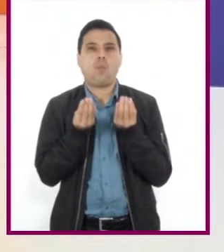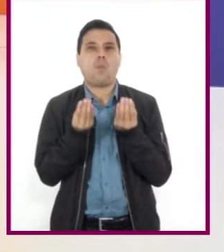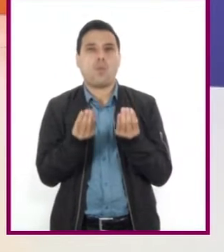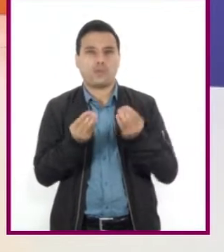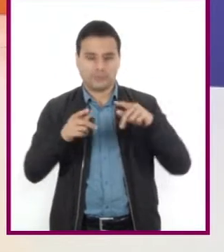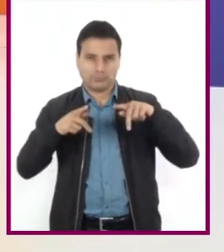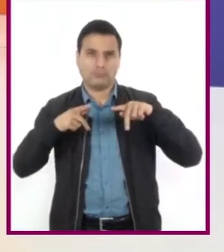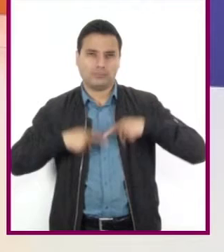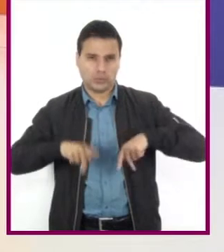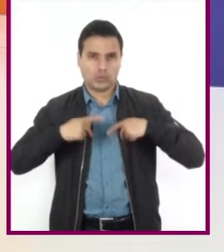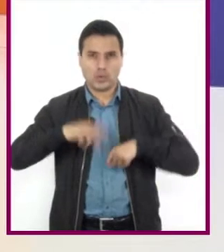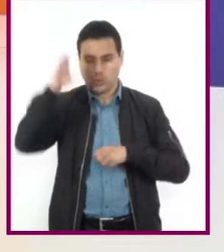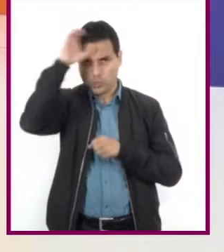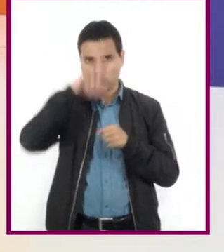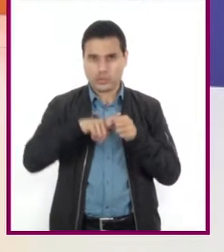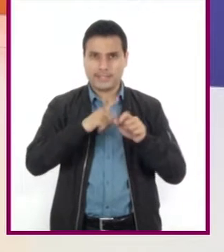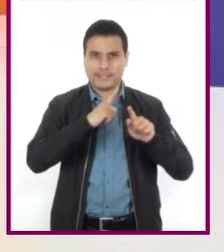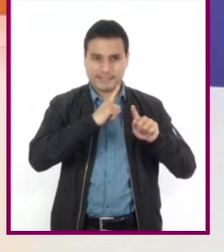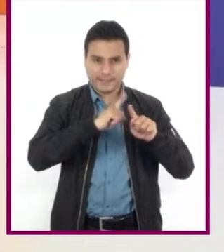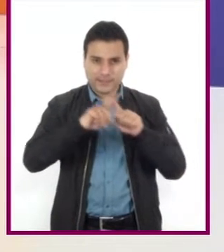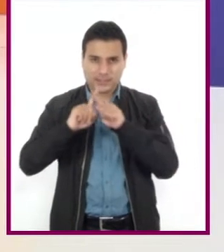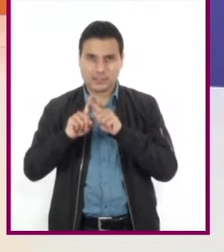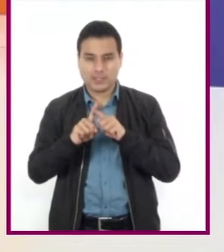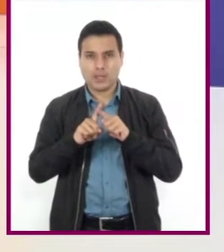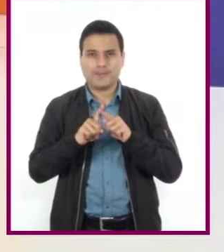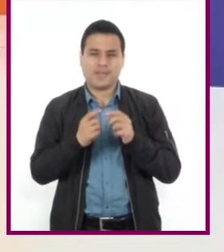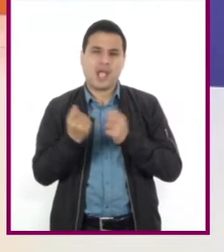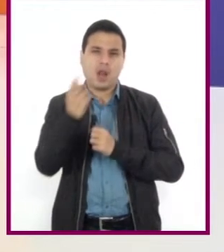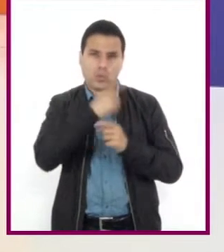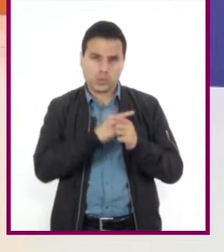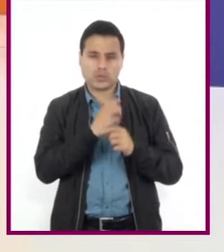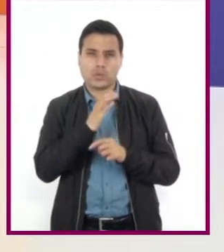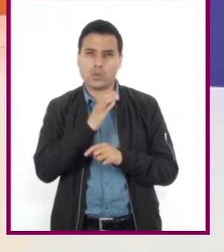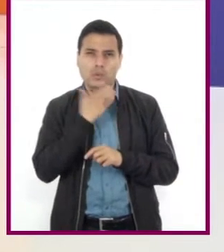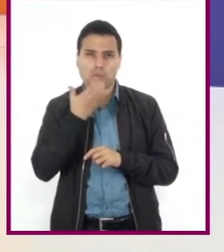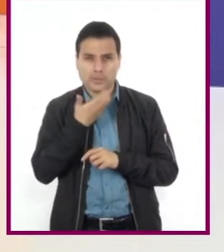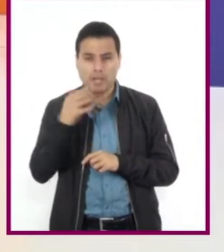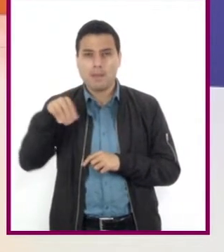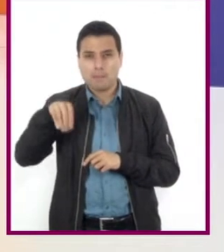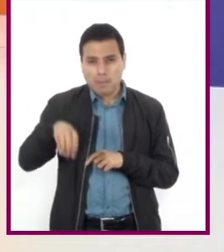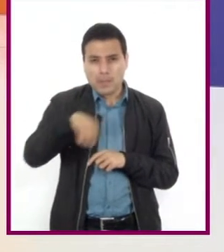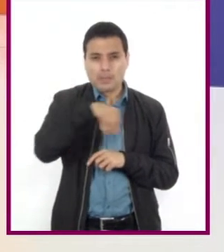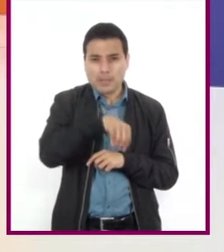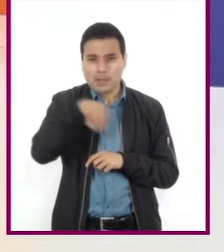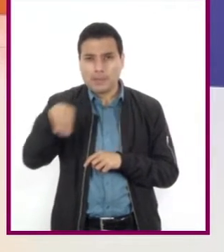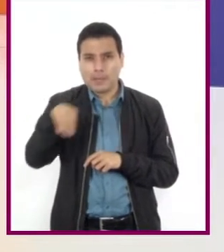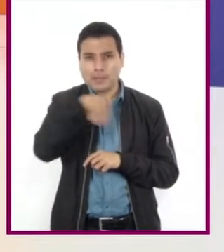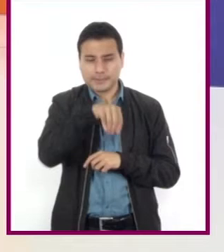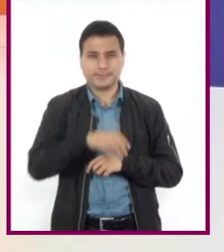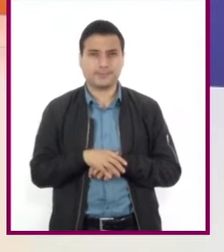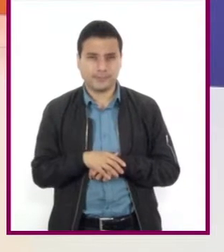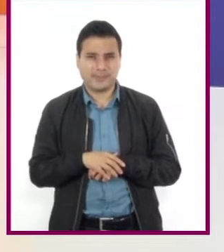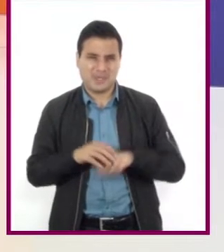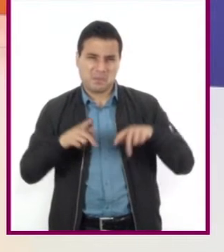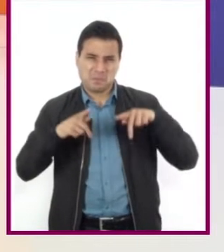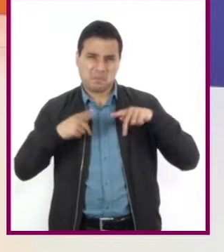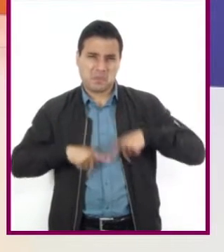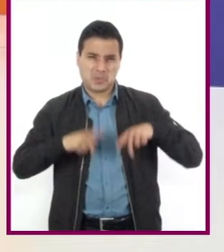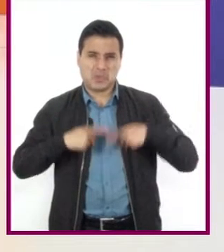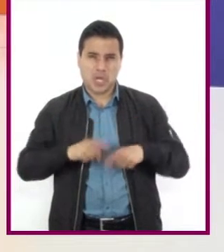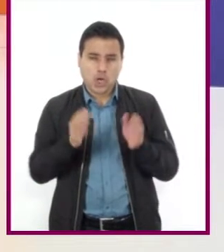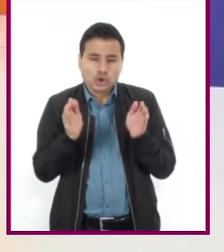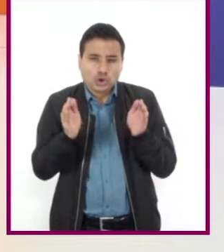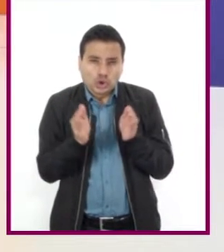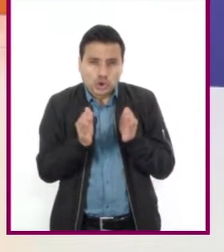de culturas que abarcan desde grupos nómadas de cazadores-recolectores con poblaciones relativamente reducidas